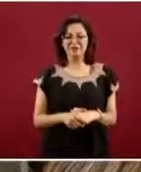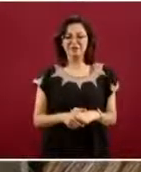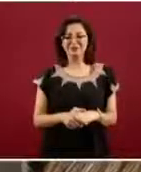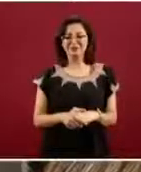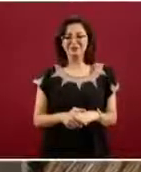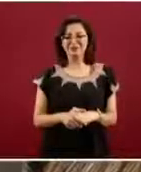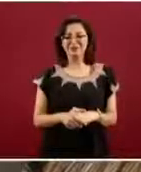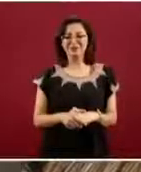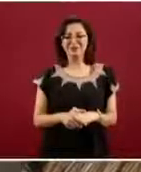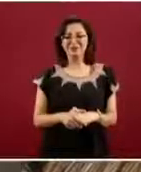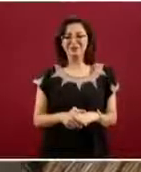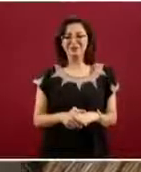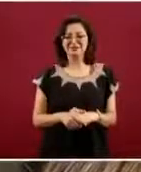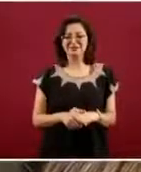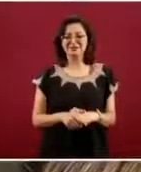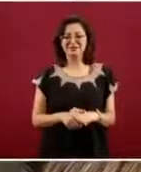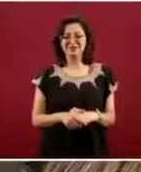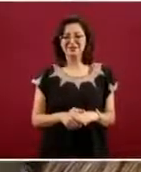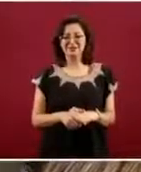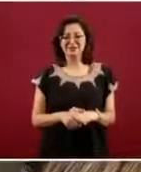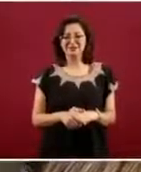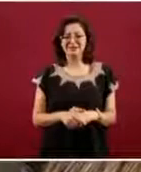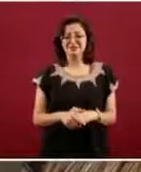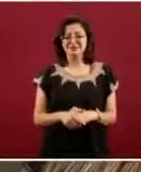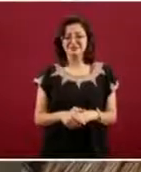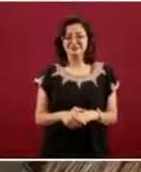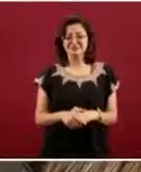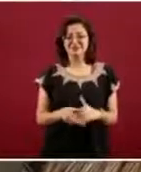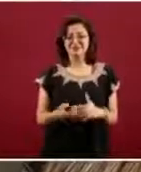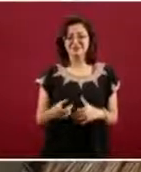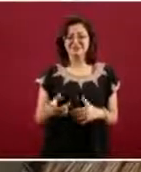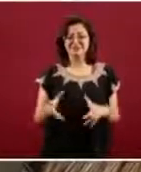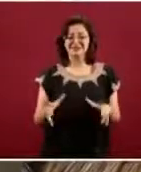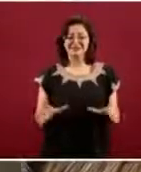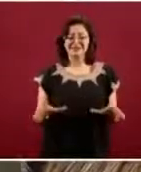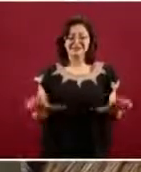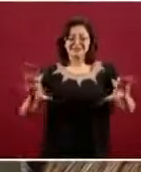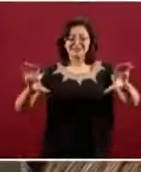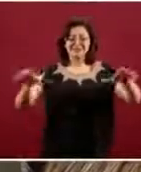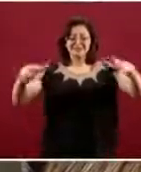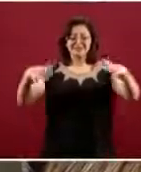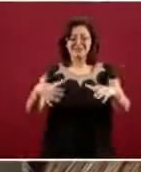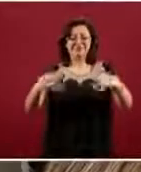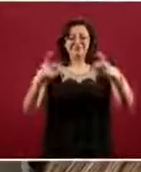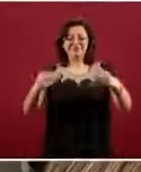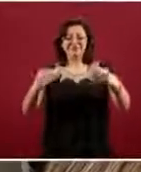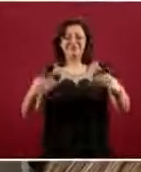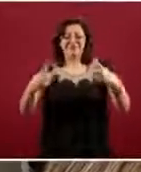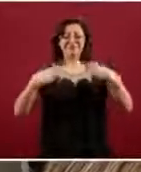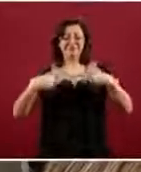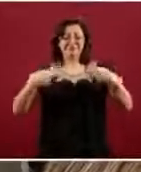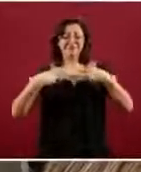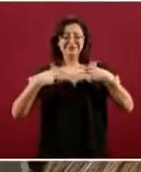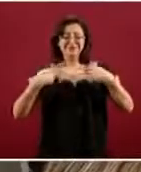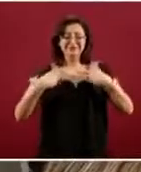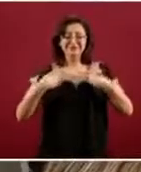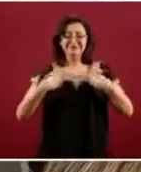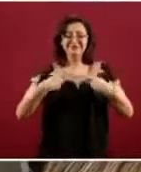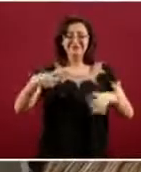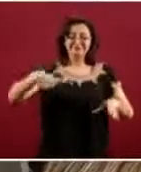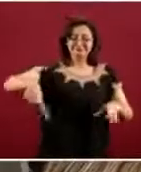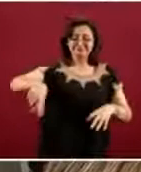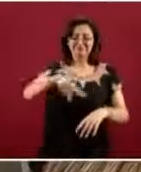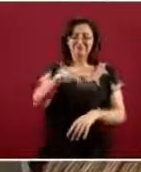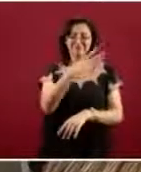el regidor. En nuestra comunidad, como en muchas otras, la población está organizada, de muy buena fe, tanto